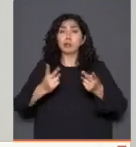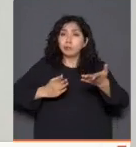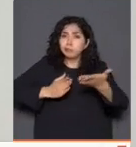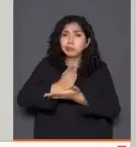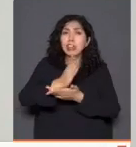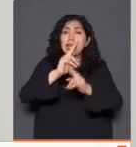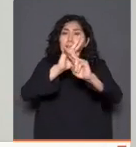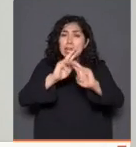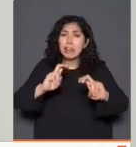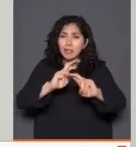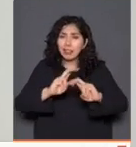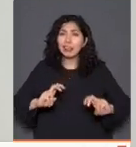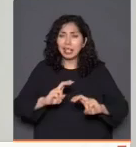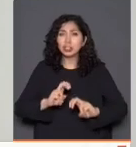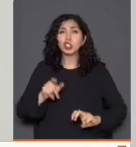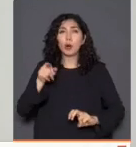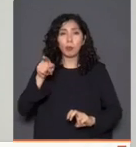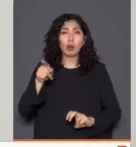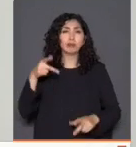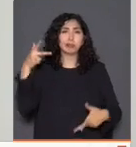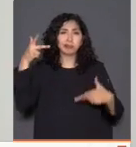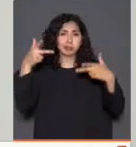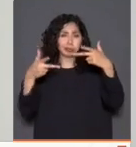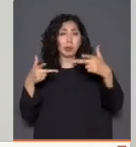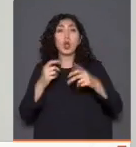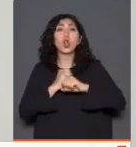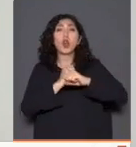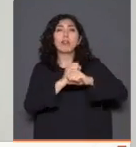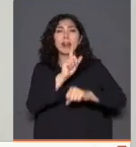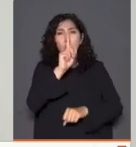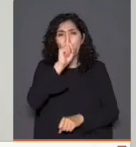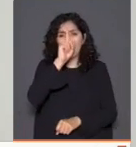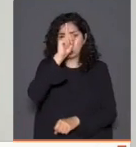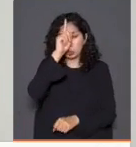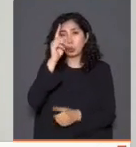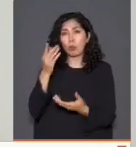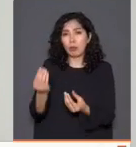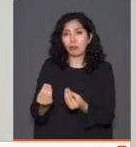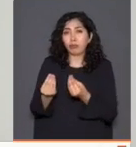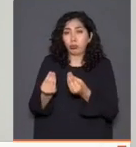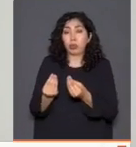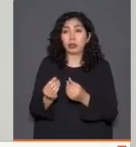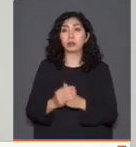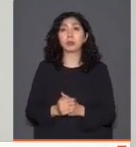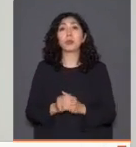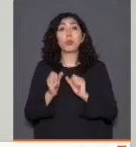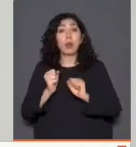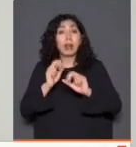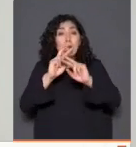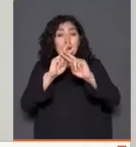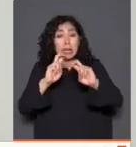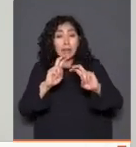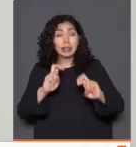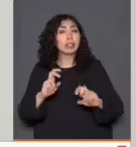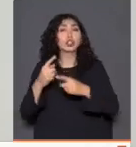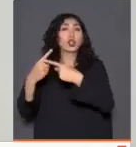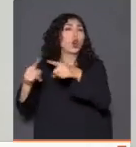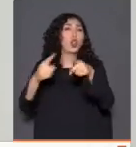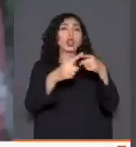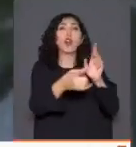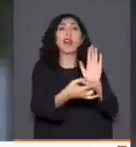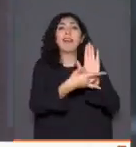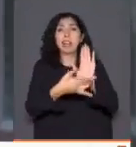delito de ult traje público las buenas costumbres sin perjuicio que se puedan verificar durante el transcurso de investigación la ocurrencia de otro tipo de delitos y